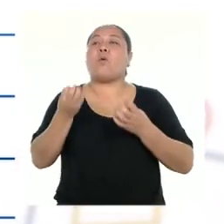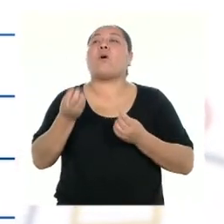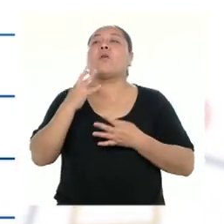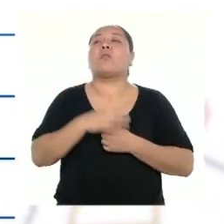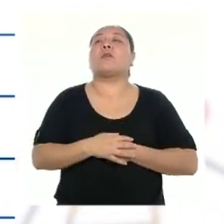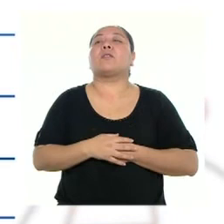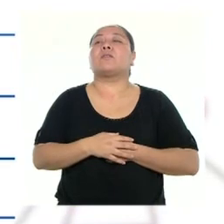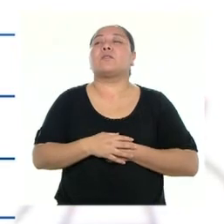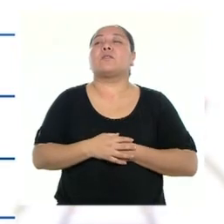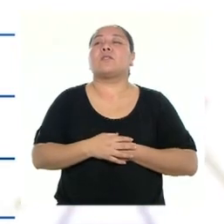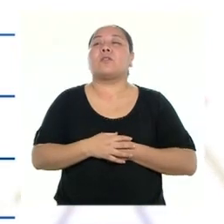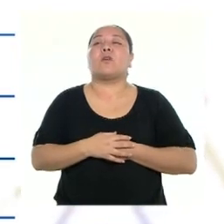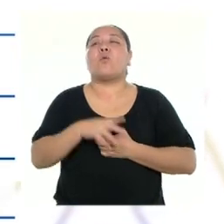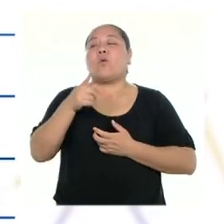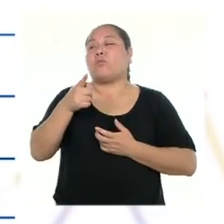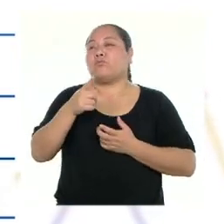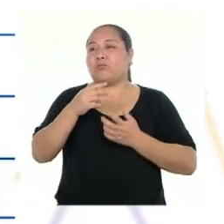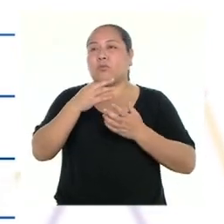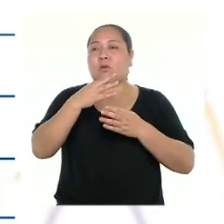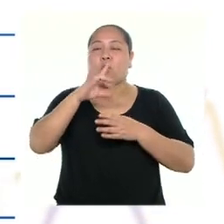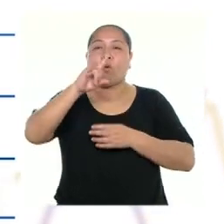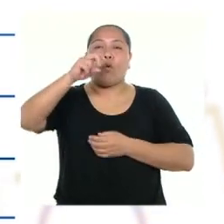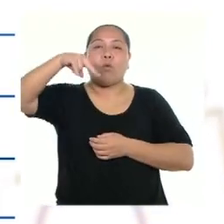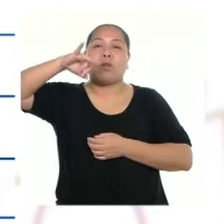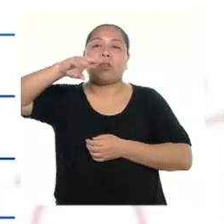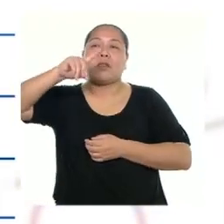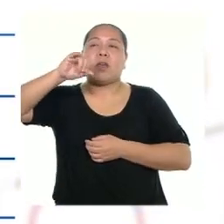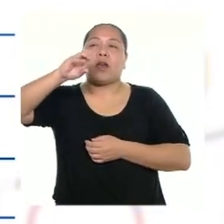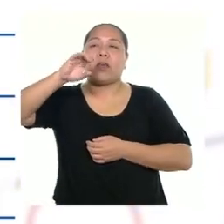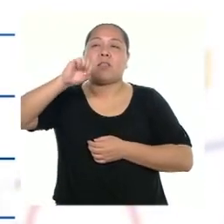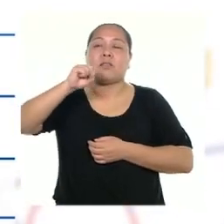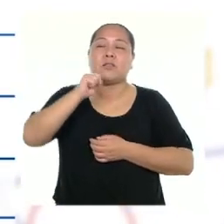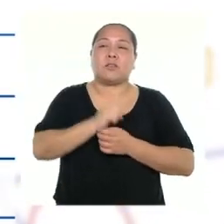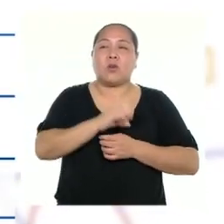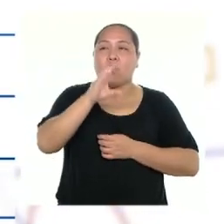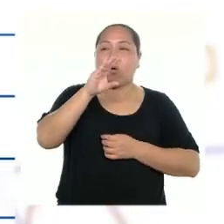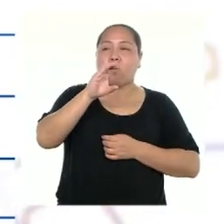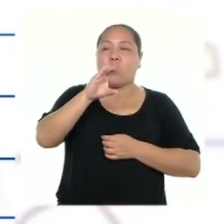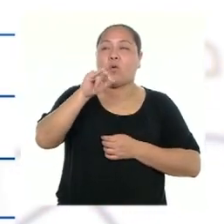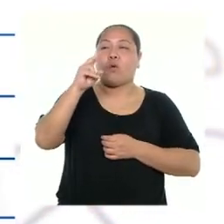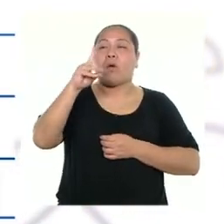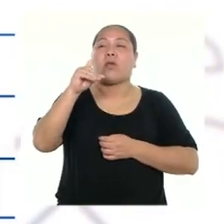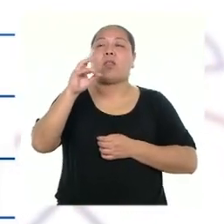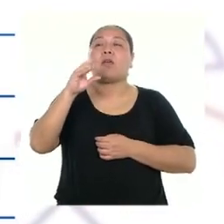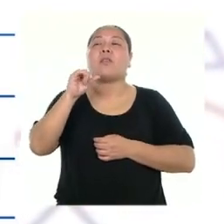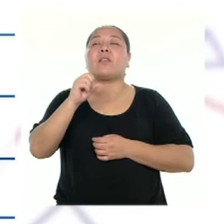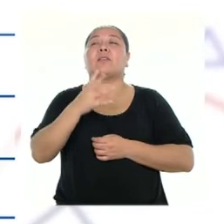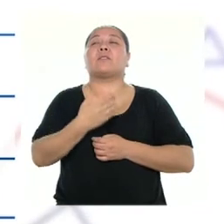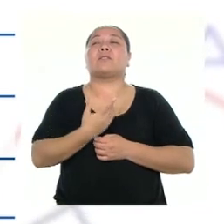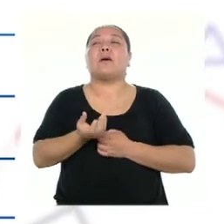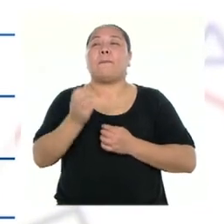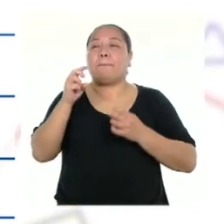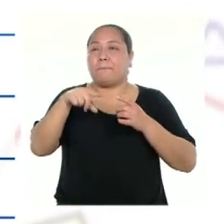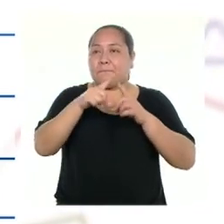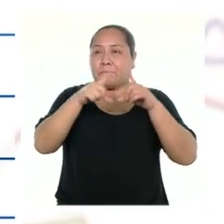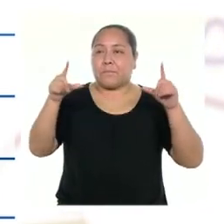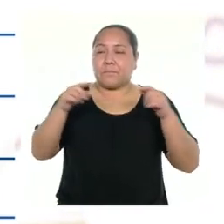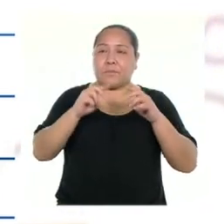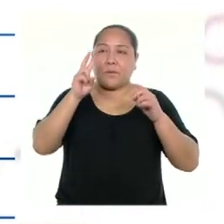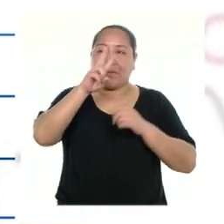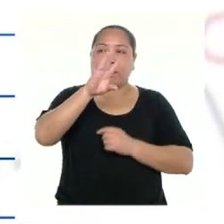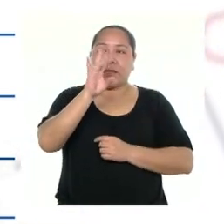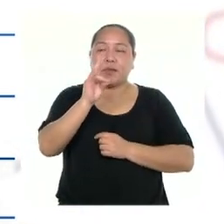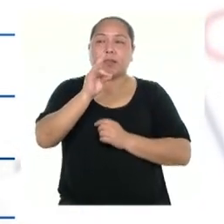unidades cuadradas mide la cuenca? Está listo el conteo, que era el segundo paso. La cuenca se cubre con